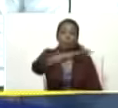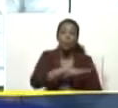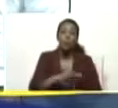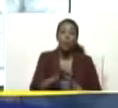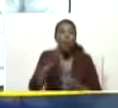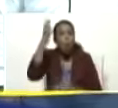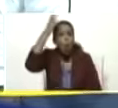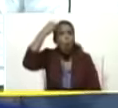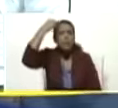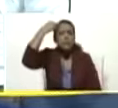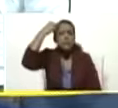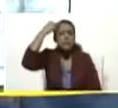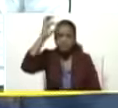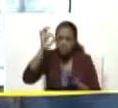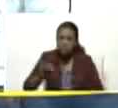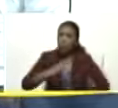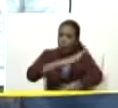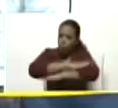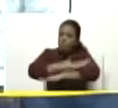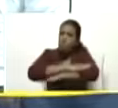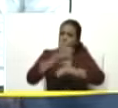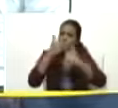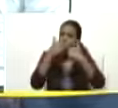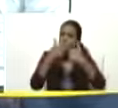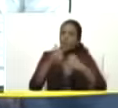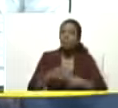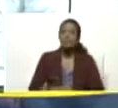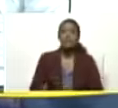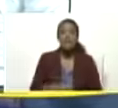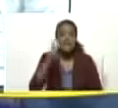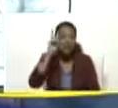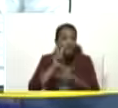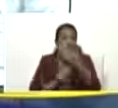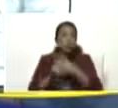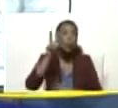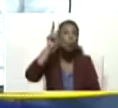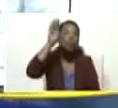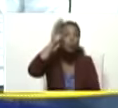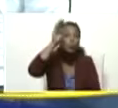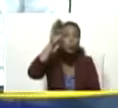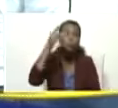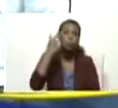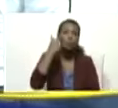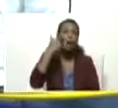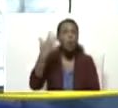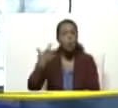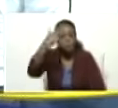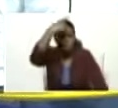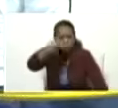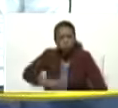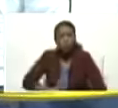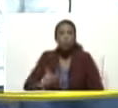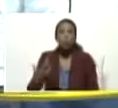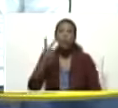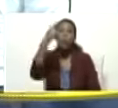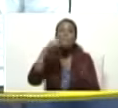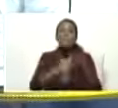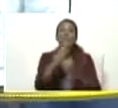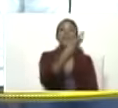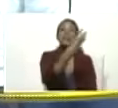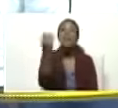con la conciencia del pueblo. Y esa visión me coloca en el